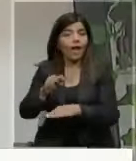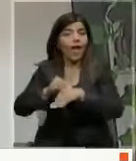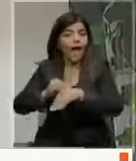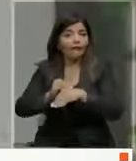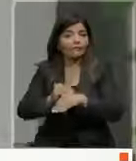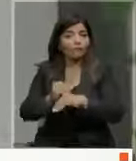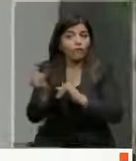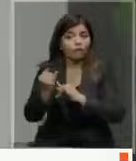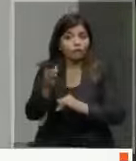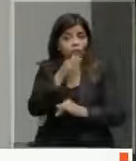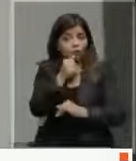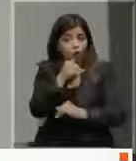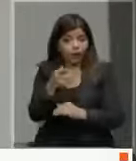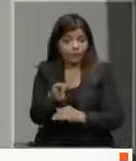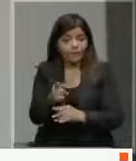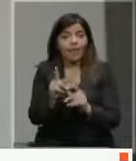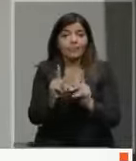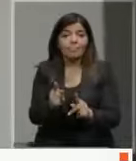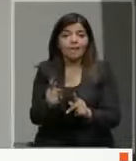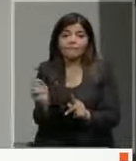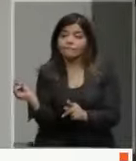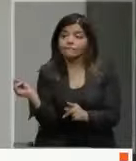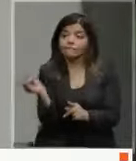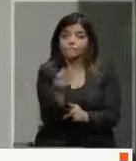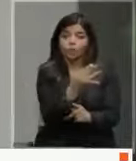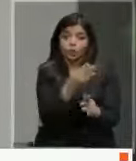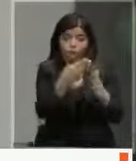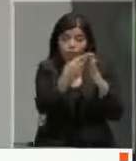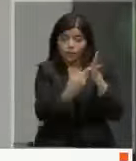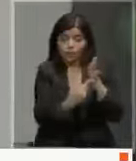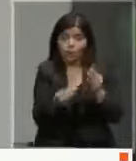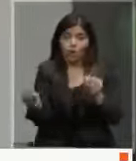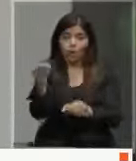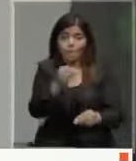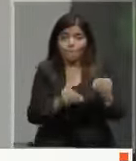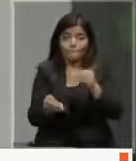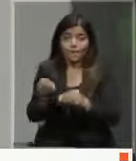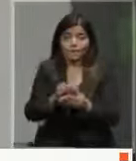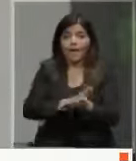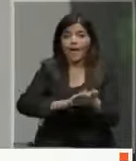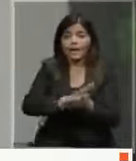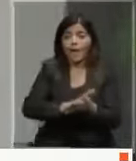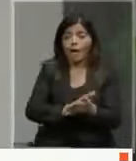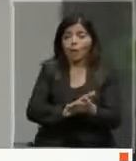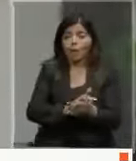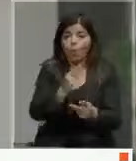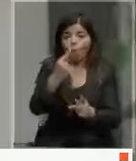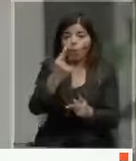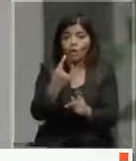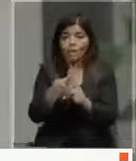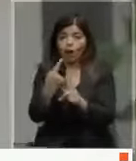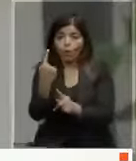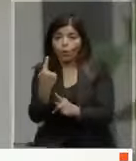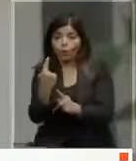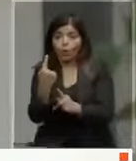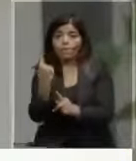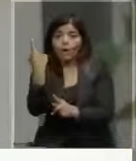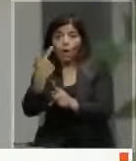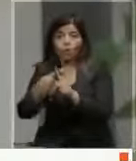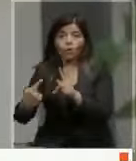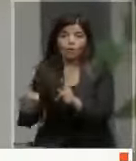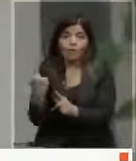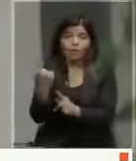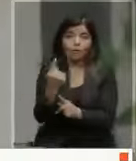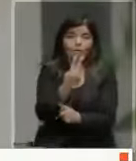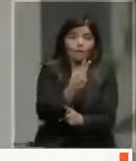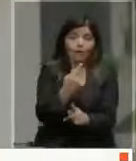información debe salir un número de mezcla por ejemplo hay unas que dicen 1 + 1 1 + 1 y Med 1 + do